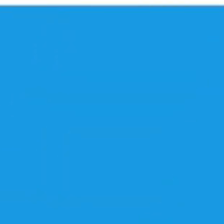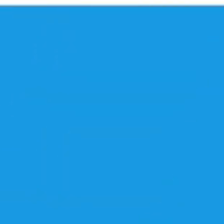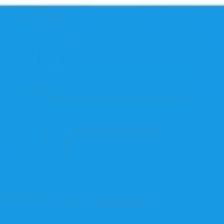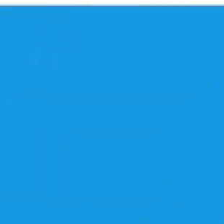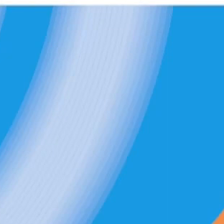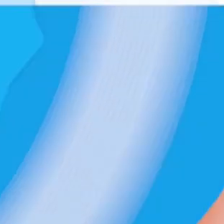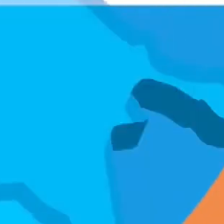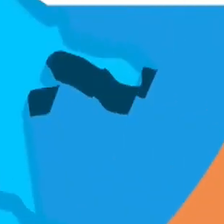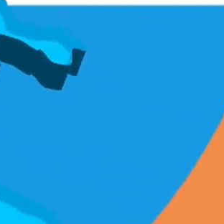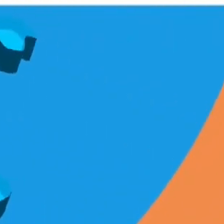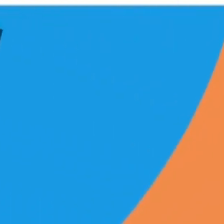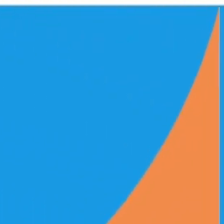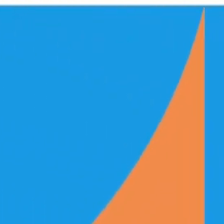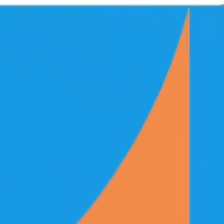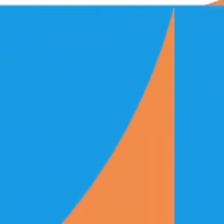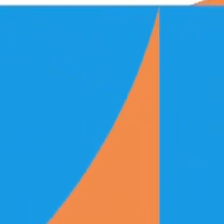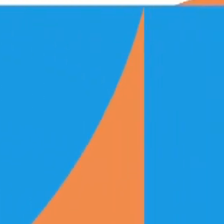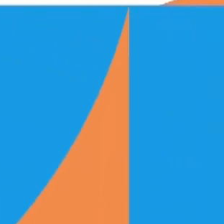¡Gracias!